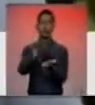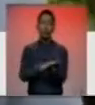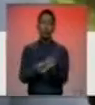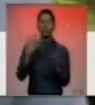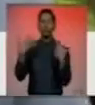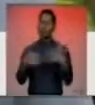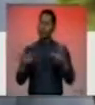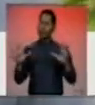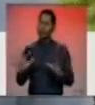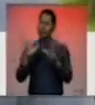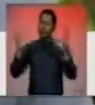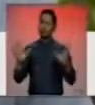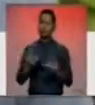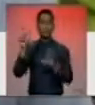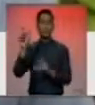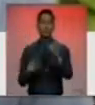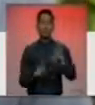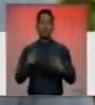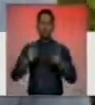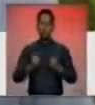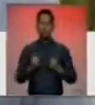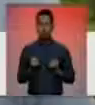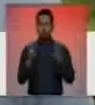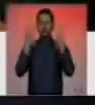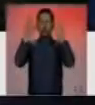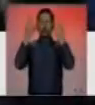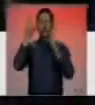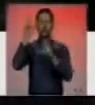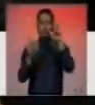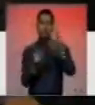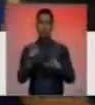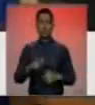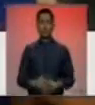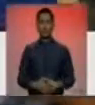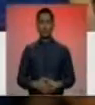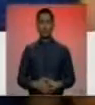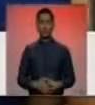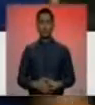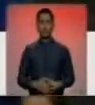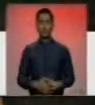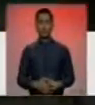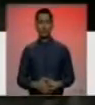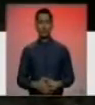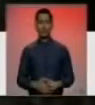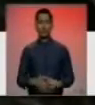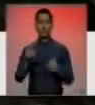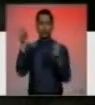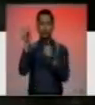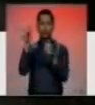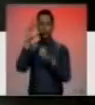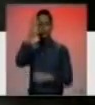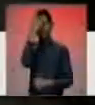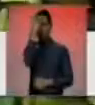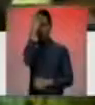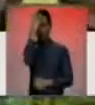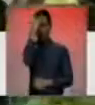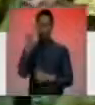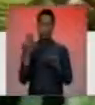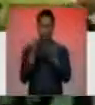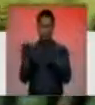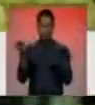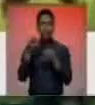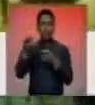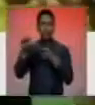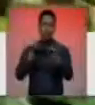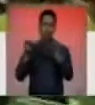está impulsando y levantando la autoestima de todos los pobres del Ecuador. Como lo esperaban, el binomio de Lenín Moreno echó las cartas sobre la mesa.